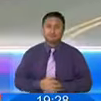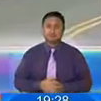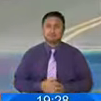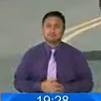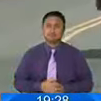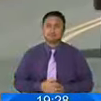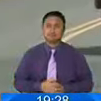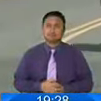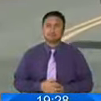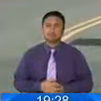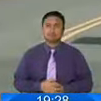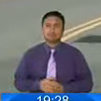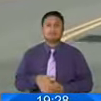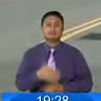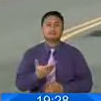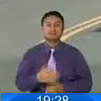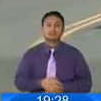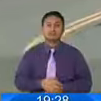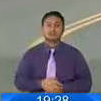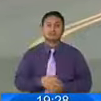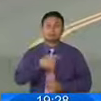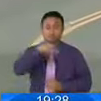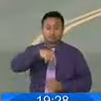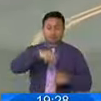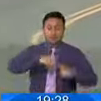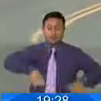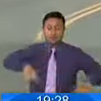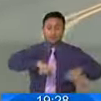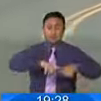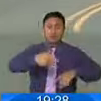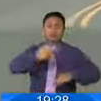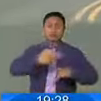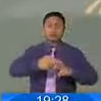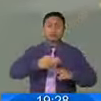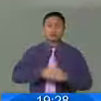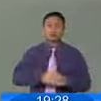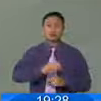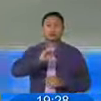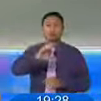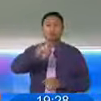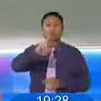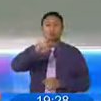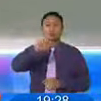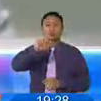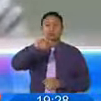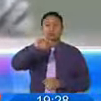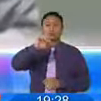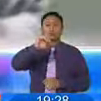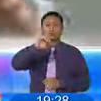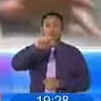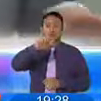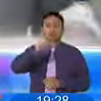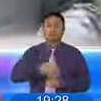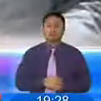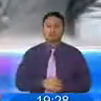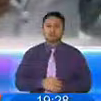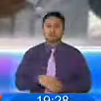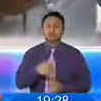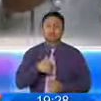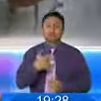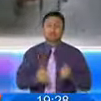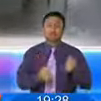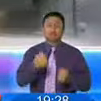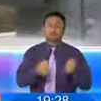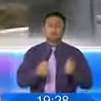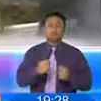vital. El impacto mortal se registró en este sector, conocido como Cuendina, en la carretera E35. El camión circulaba